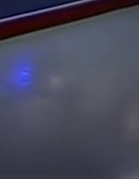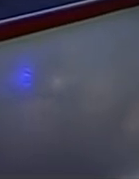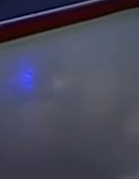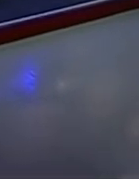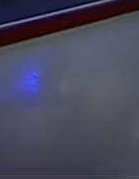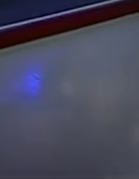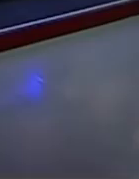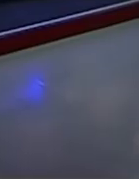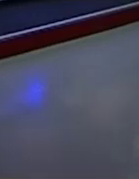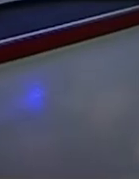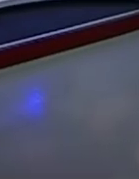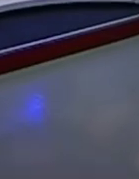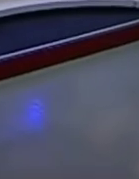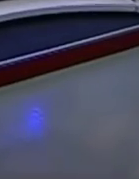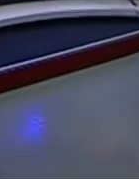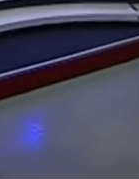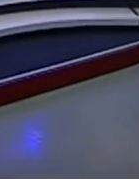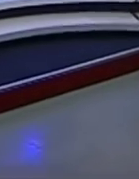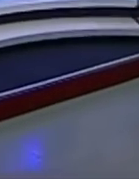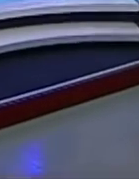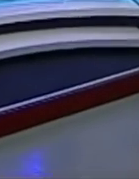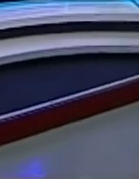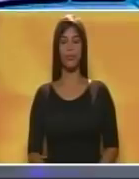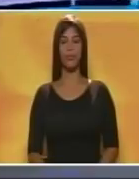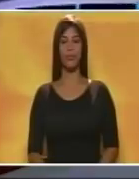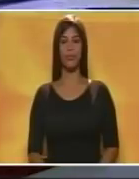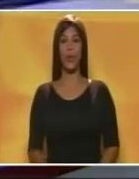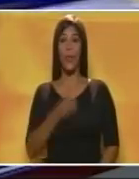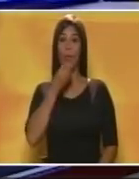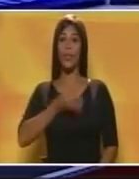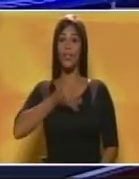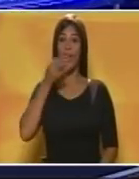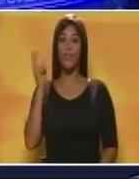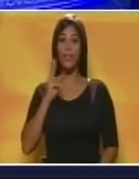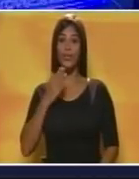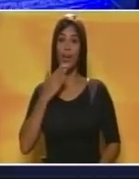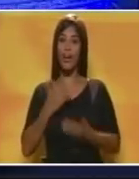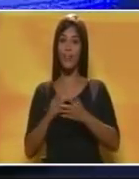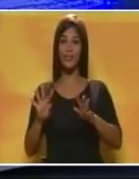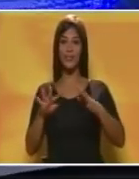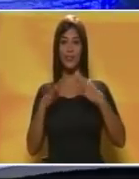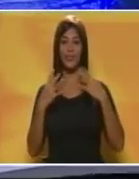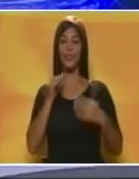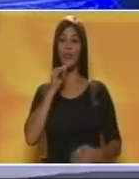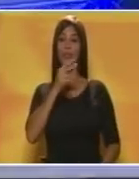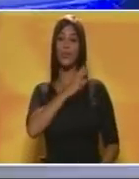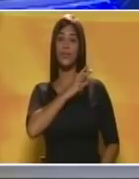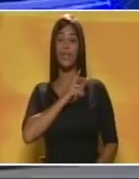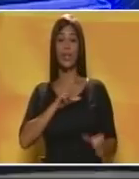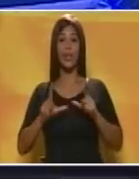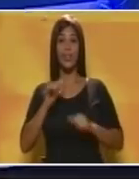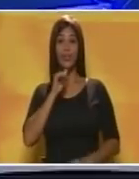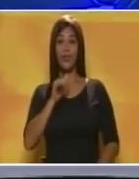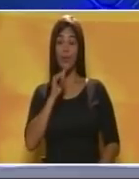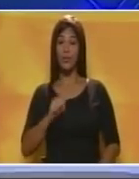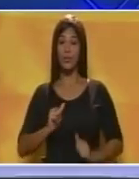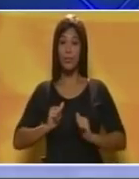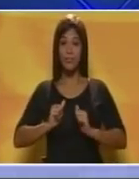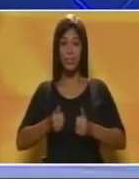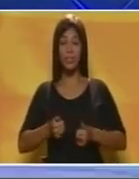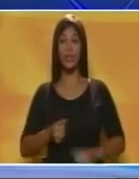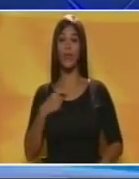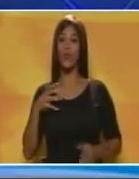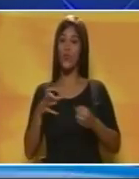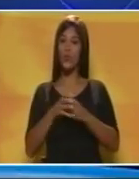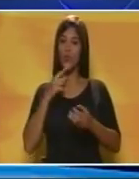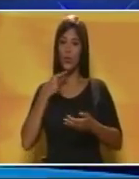Muy buenas tardes, Venezuela. Gracias por acompañarnos en la presente emisión de su noticiero Venevisión. Ya estamos listas con las informaciones para ustedes en nombre